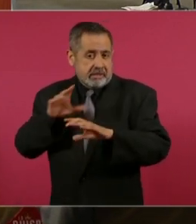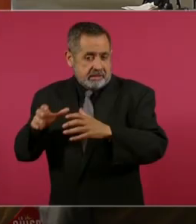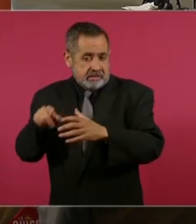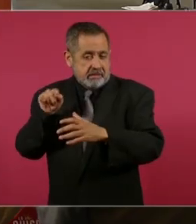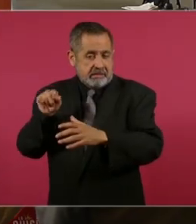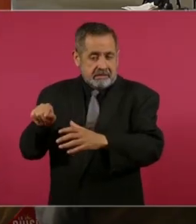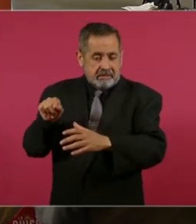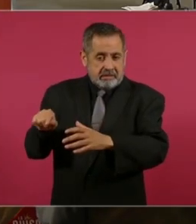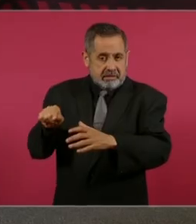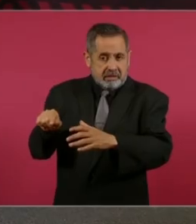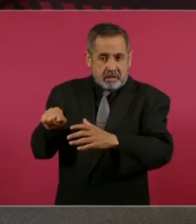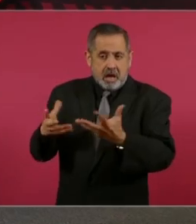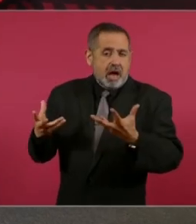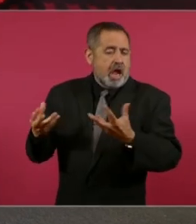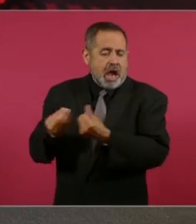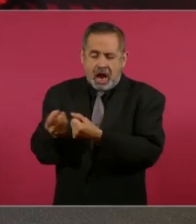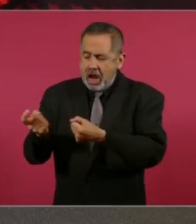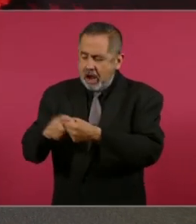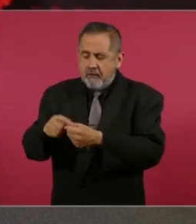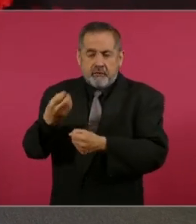con el sindicato.